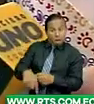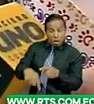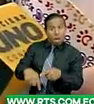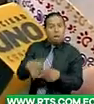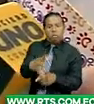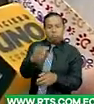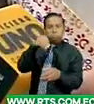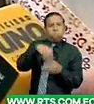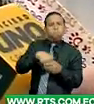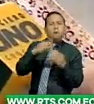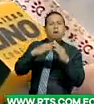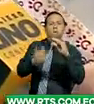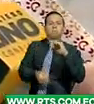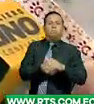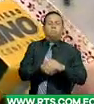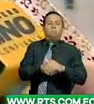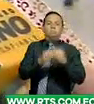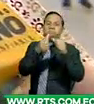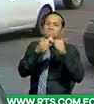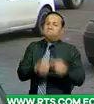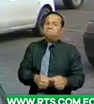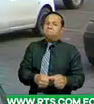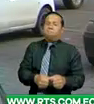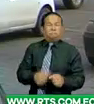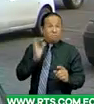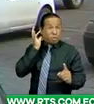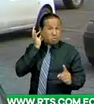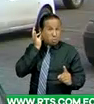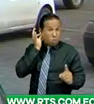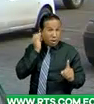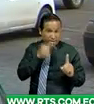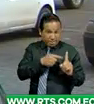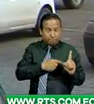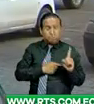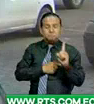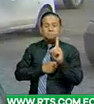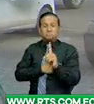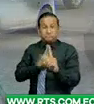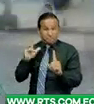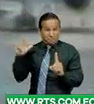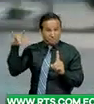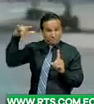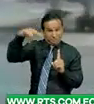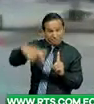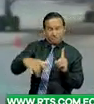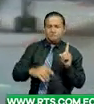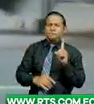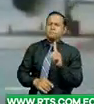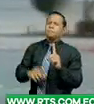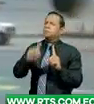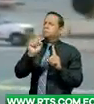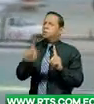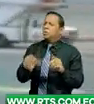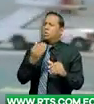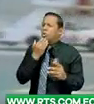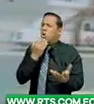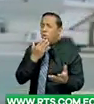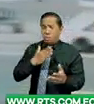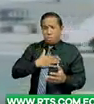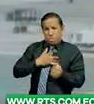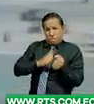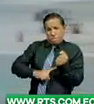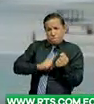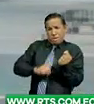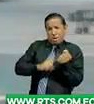Esta señora llegó al aeropuerto de Guayaquil en busca de información, ya que su hermana arribará desde España este viernes en horas de la